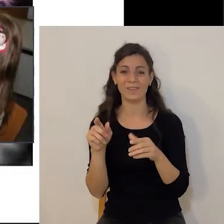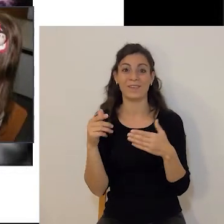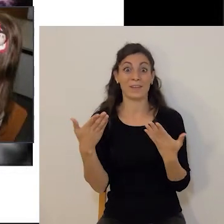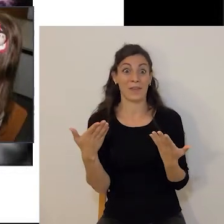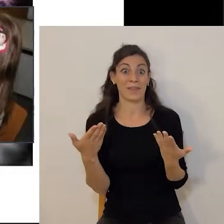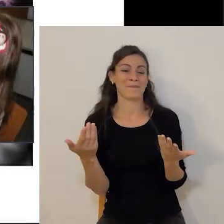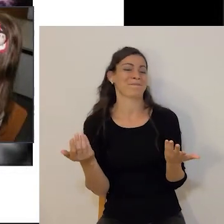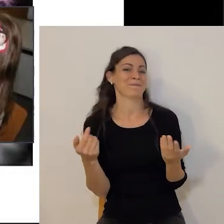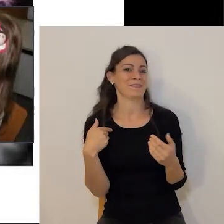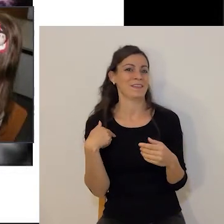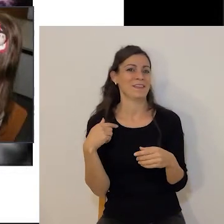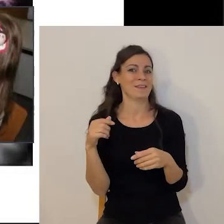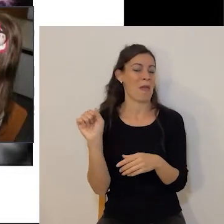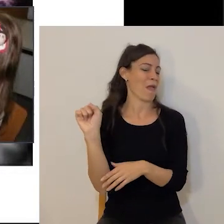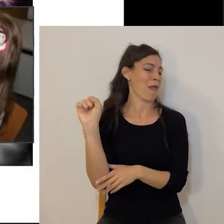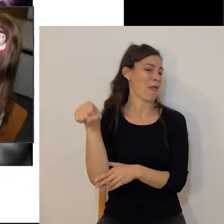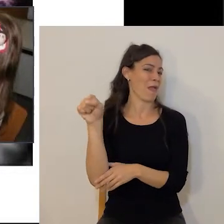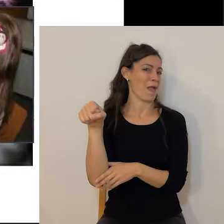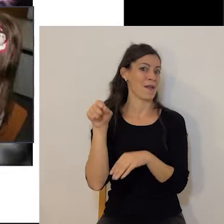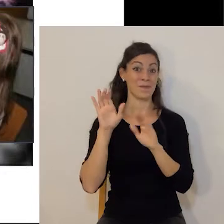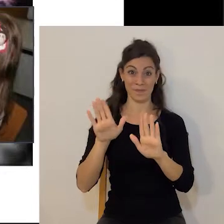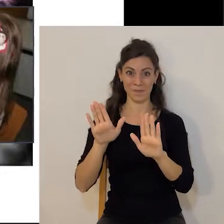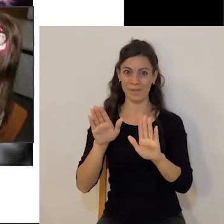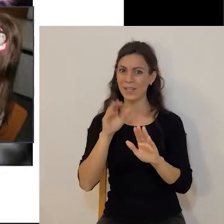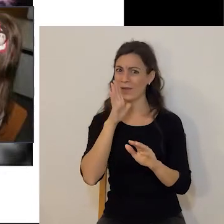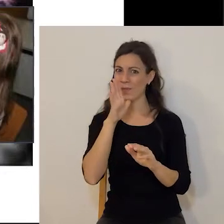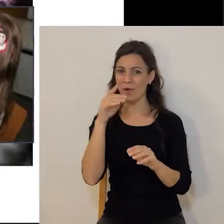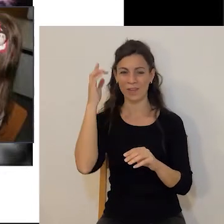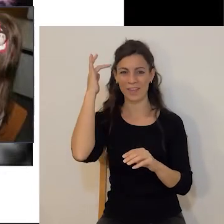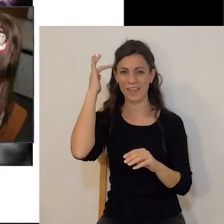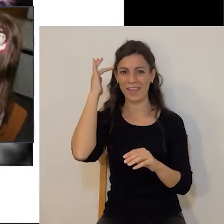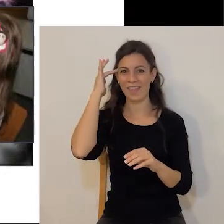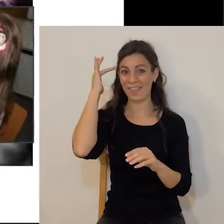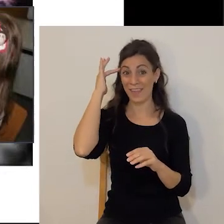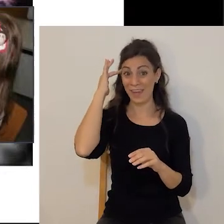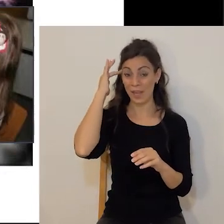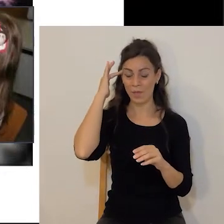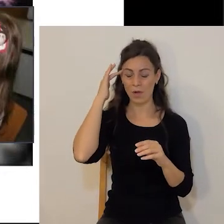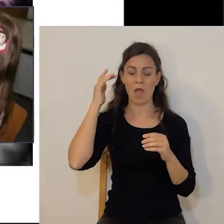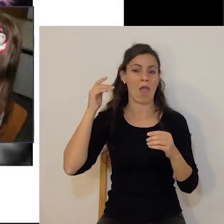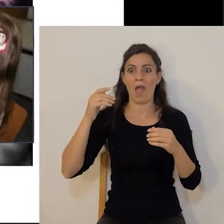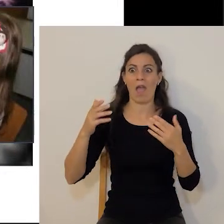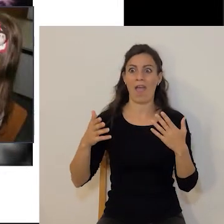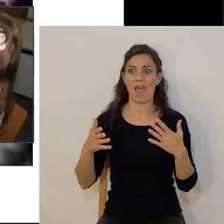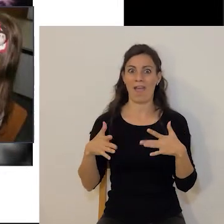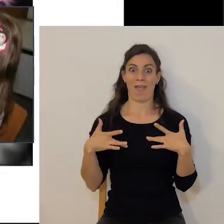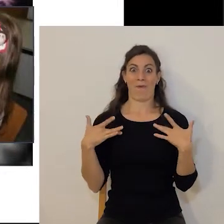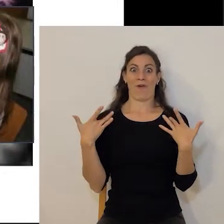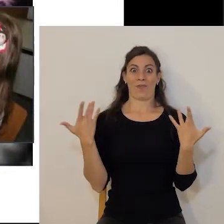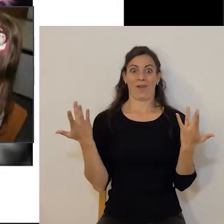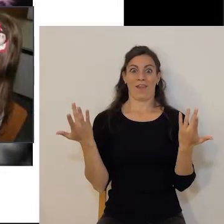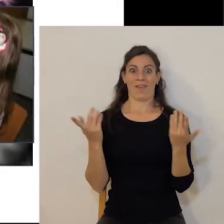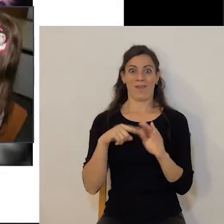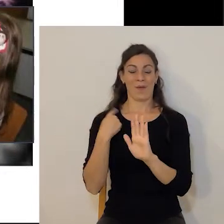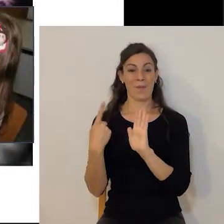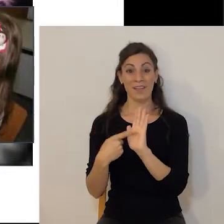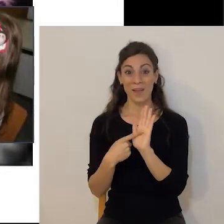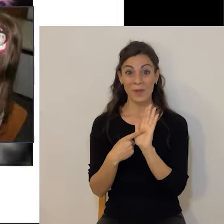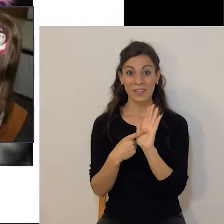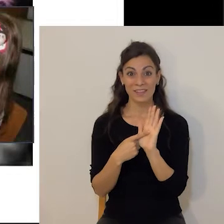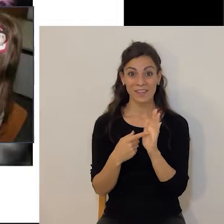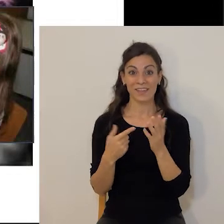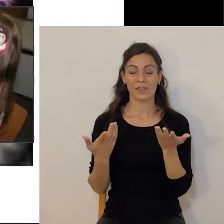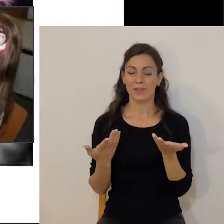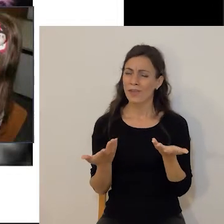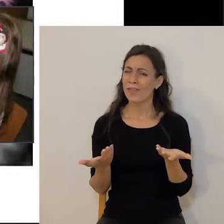entonces no le dimos importancia, pero es porque su cerebro estaba totalmente emocionado, ¿vale? Entonces,